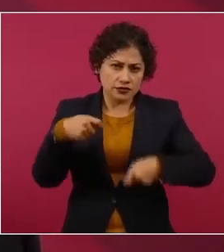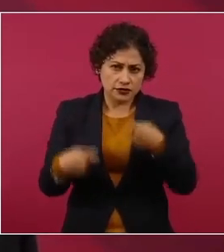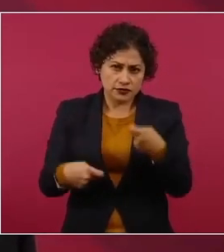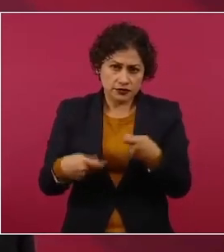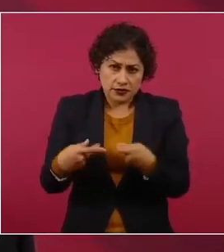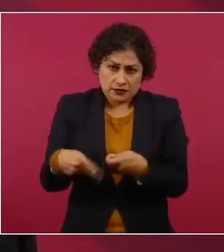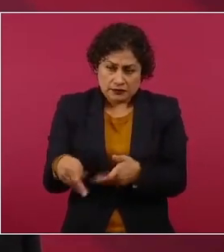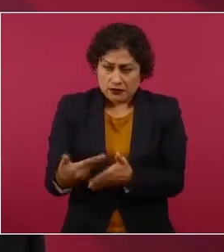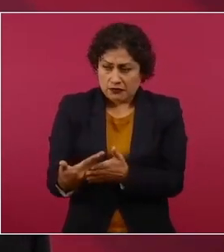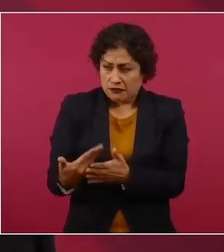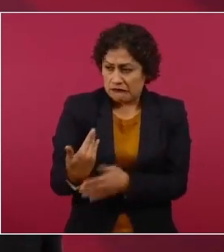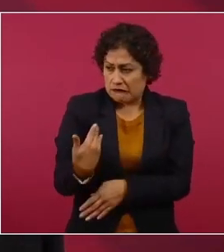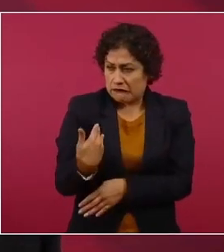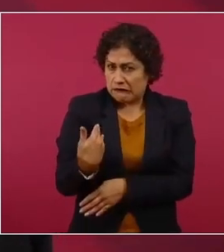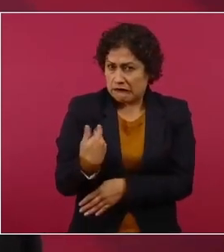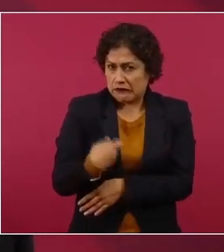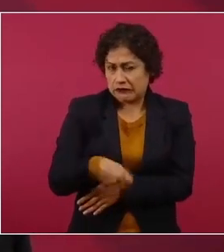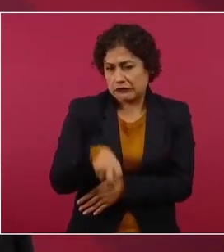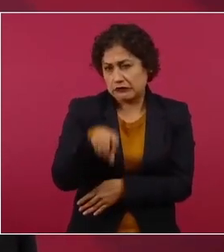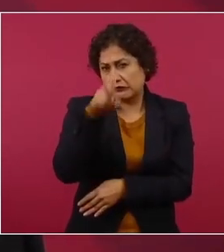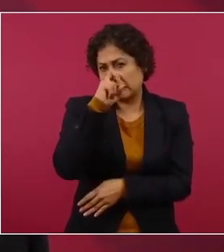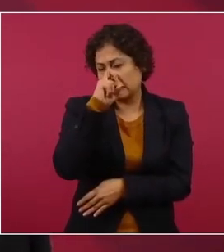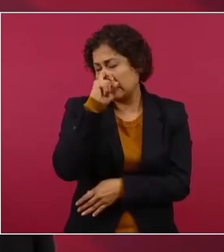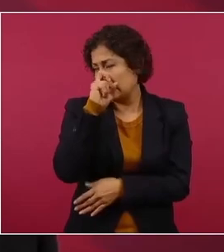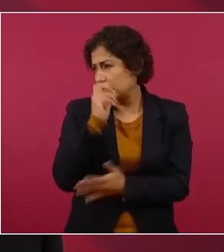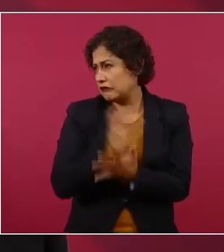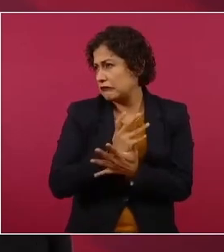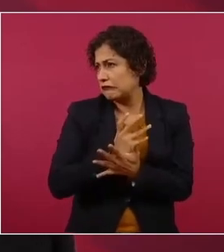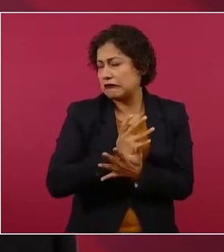eran de una insolencia.